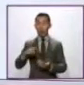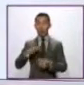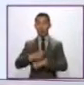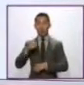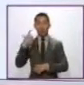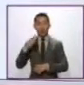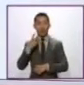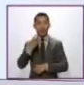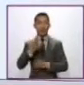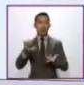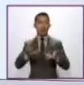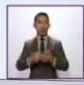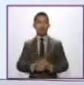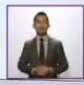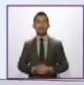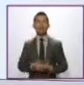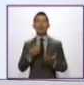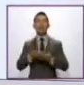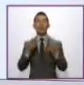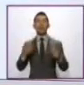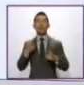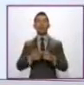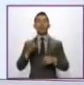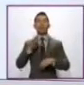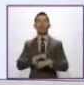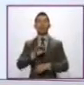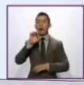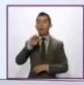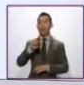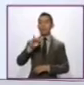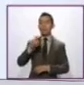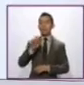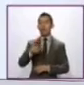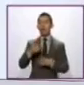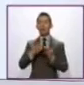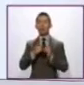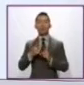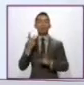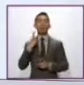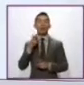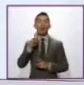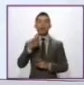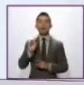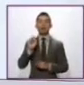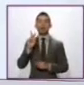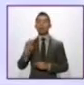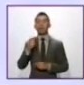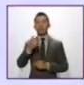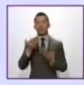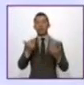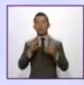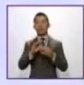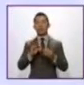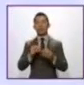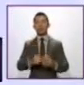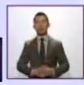gracias, candidato. Y escuchamos ahora a Miguel Nava Alvarado, el candidato de Redes Sociales Progresistas. Adelante.